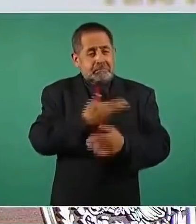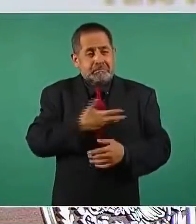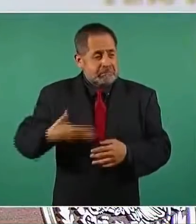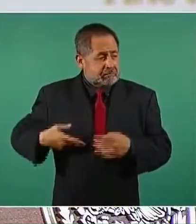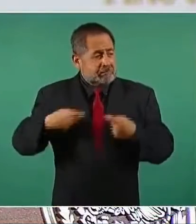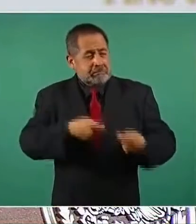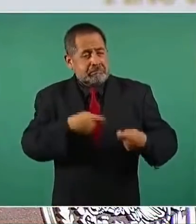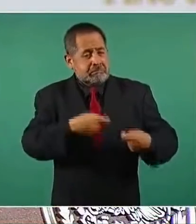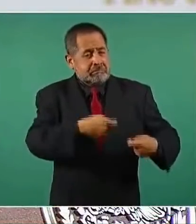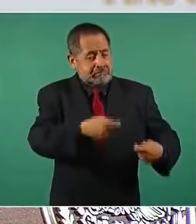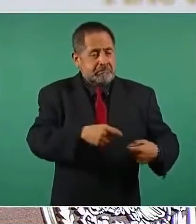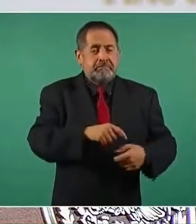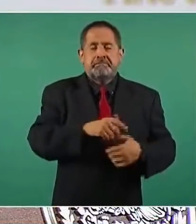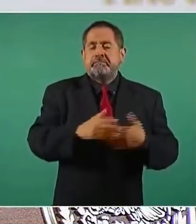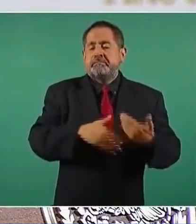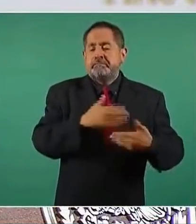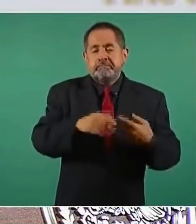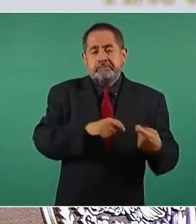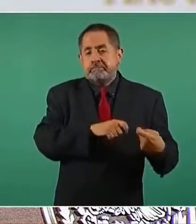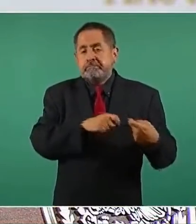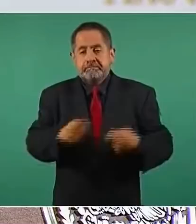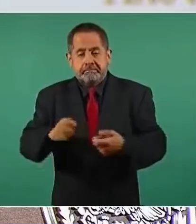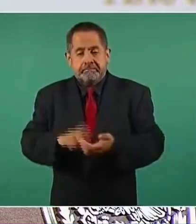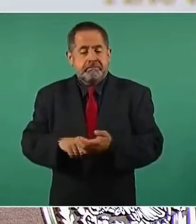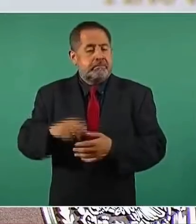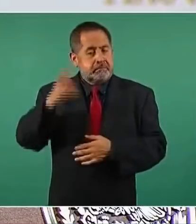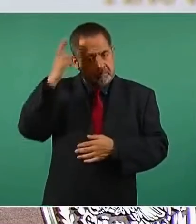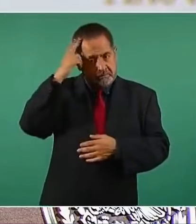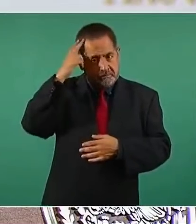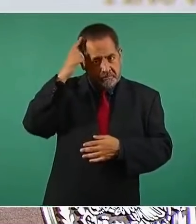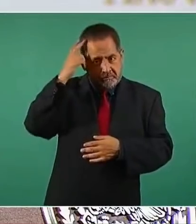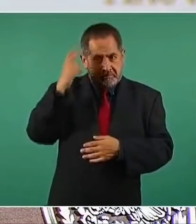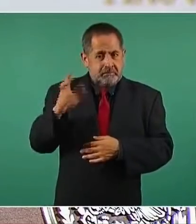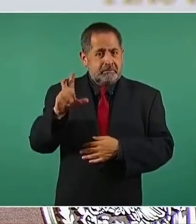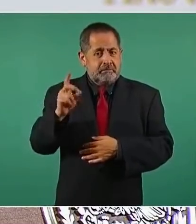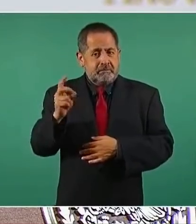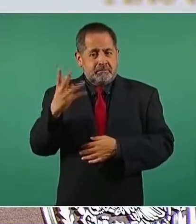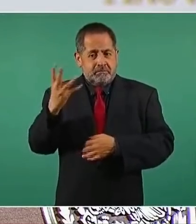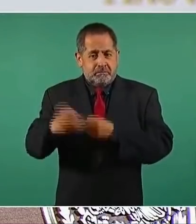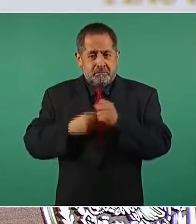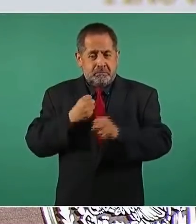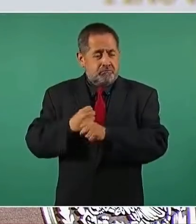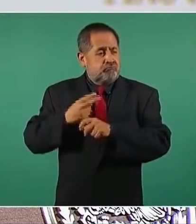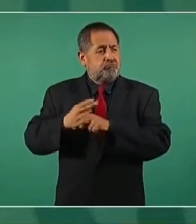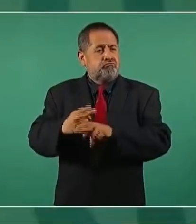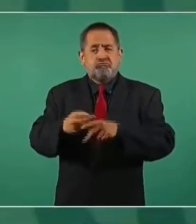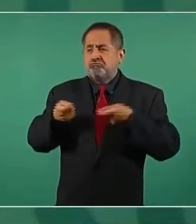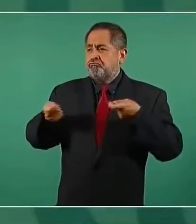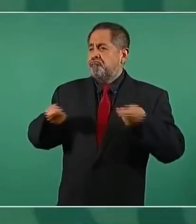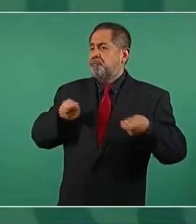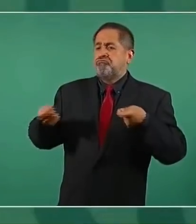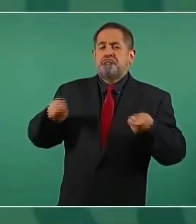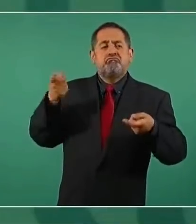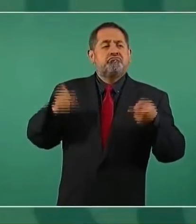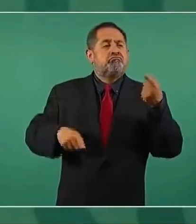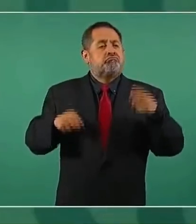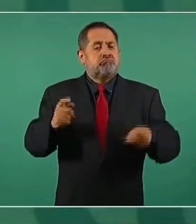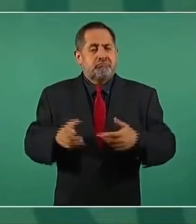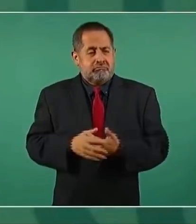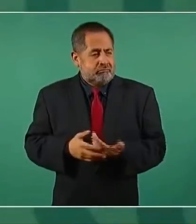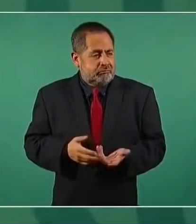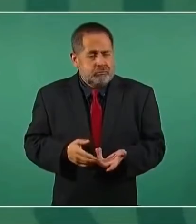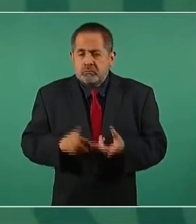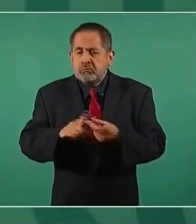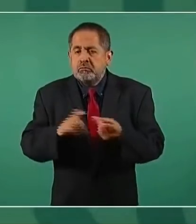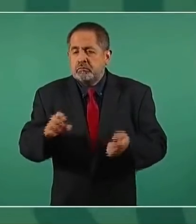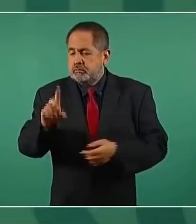Y Porfirio Díaz, 34 años dominando. ¿Cuál